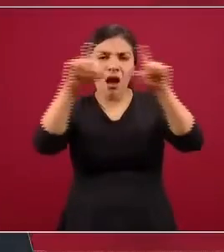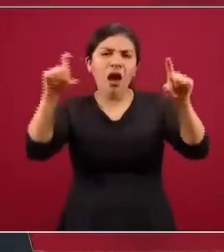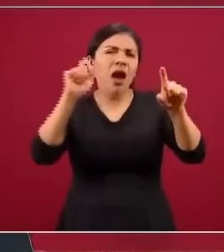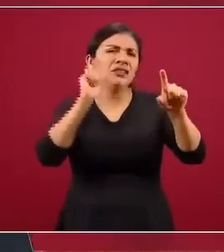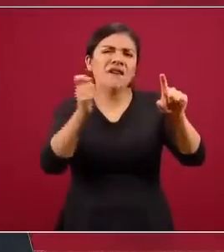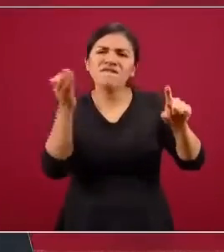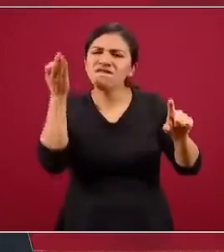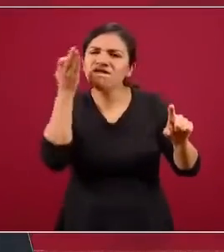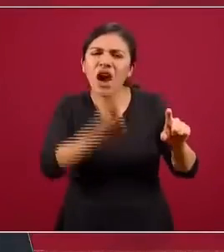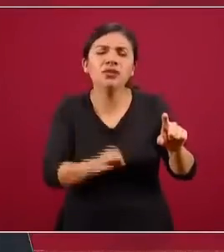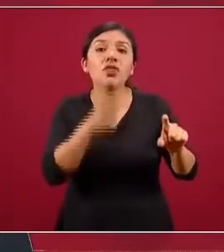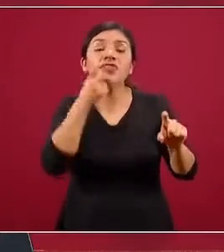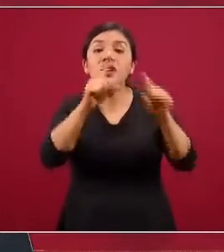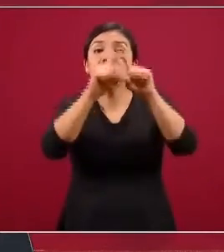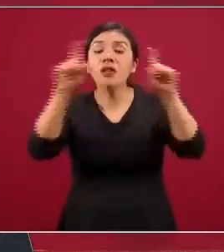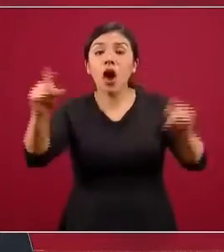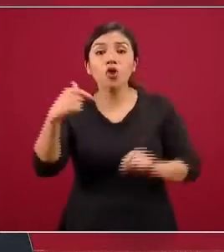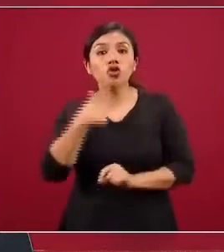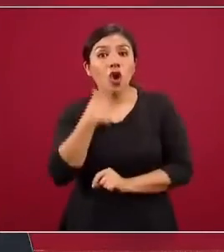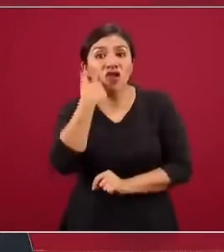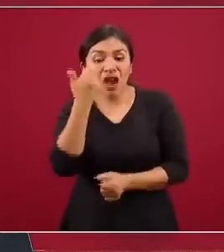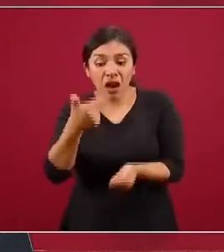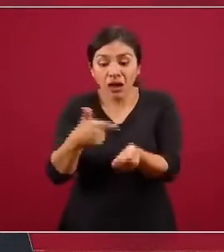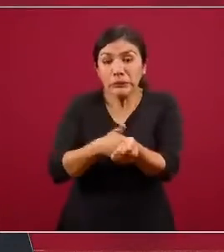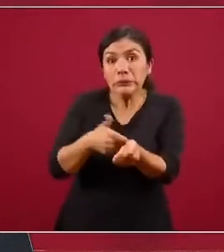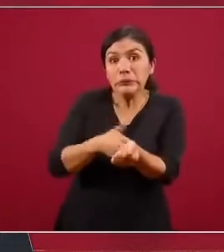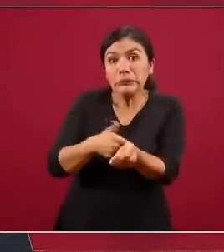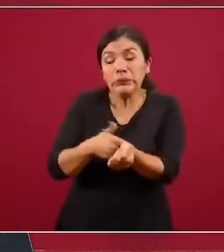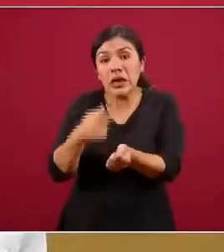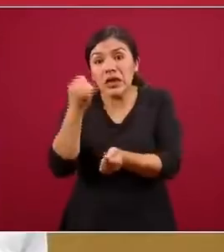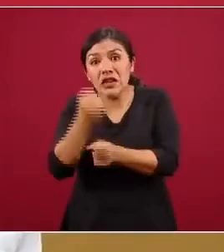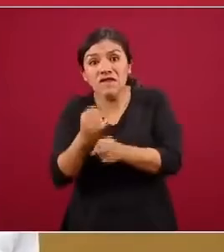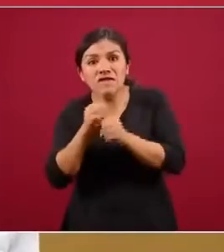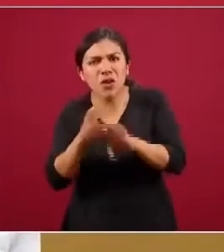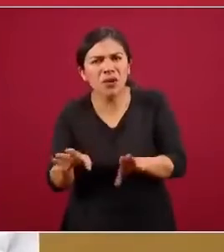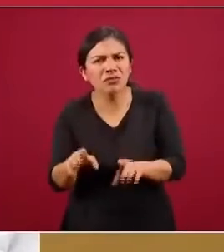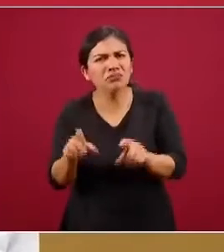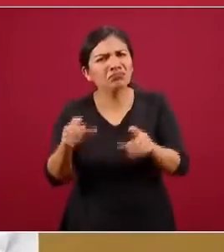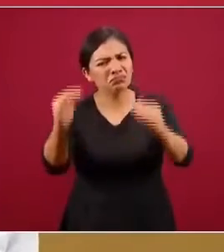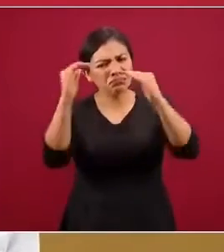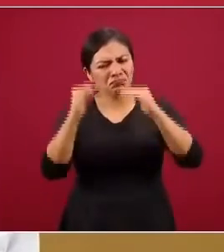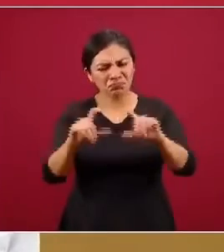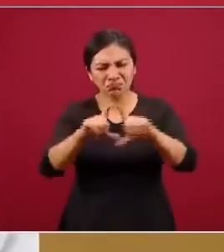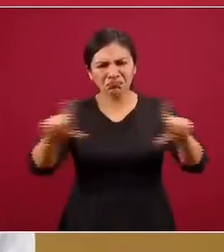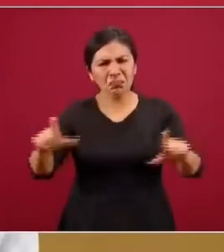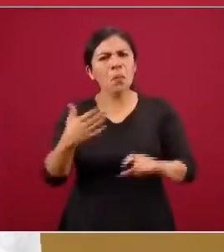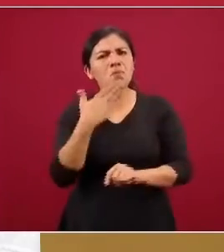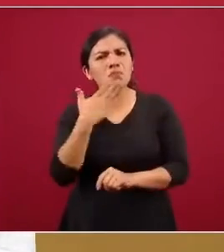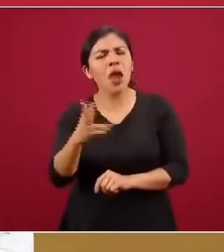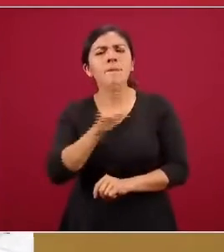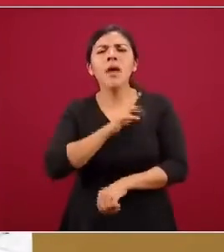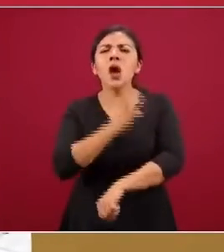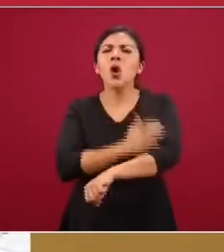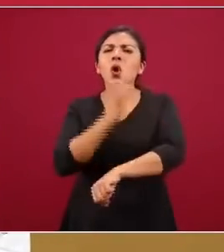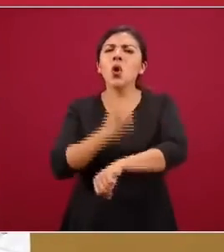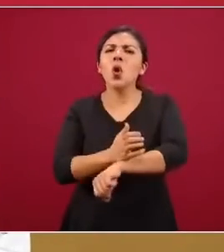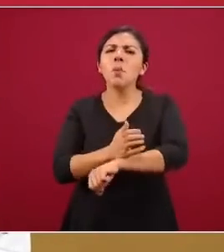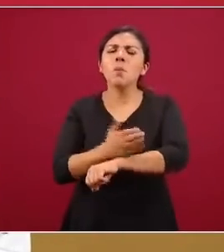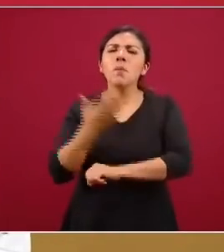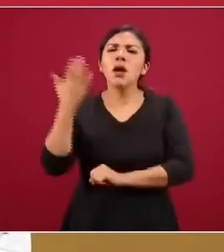falso que decía que queríamos ocultar información, con una nota bastante buena de nuestra